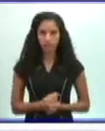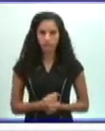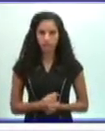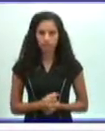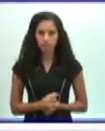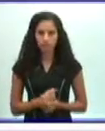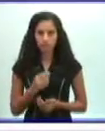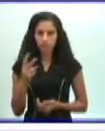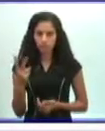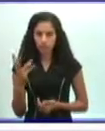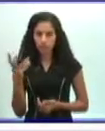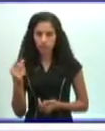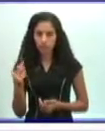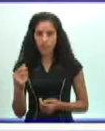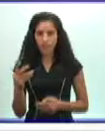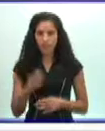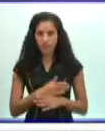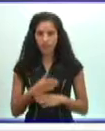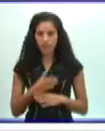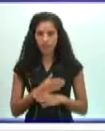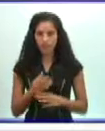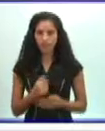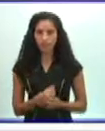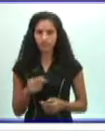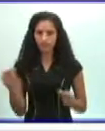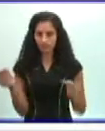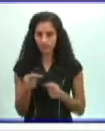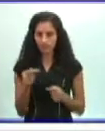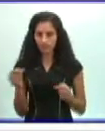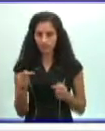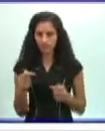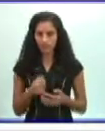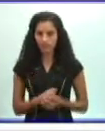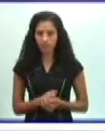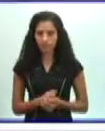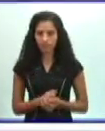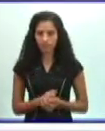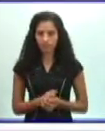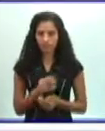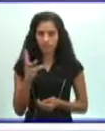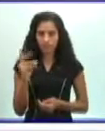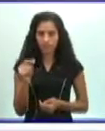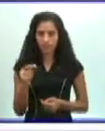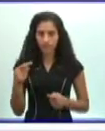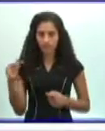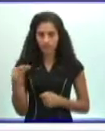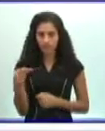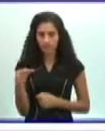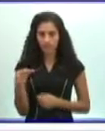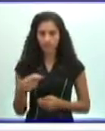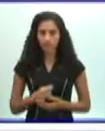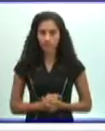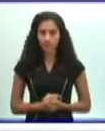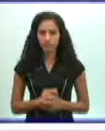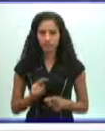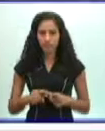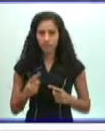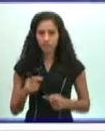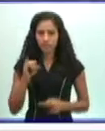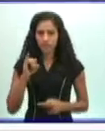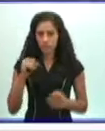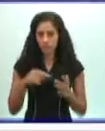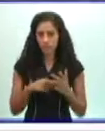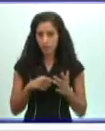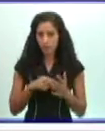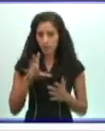Dos números con signos diferentes nos darían como resultado un número negativo, porque 6 por 5, que